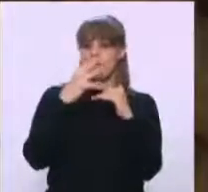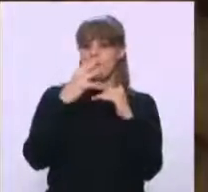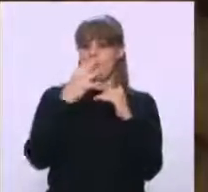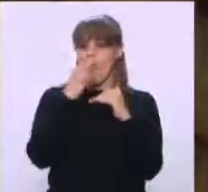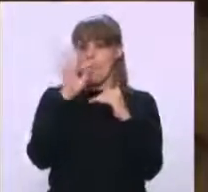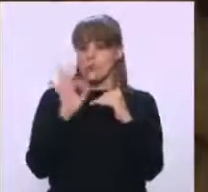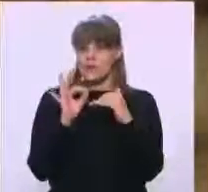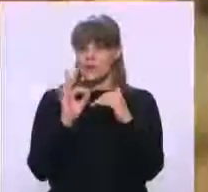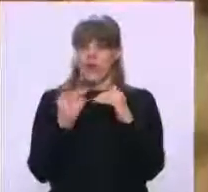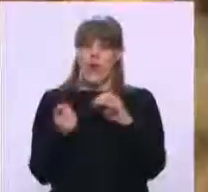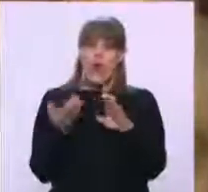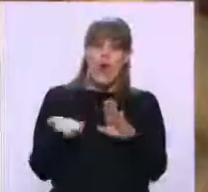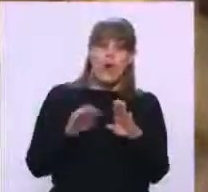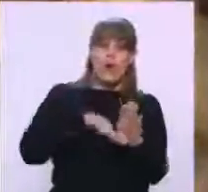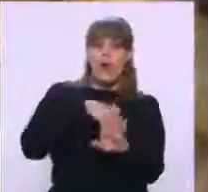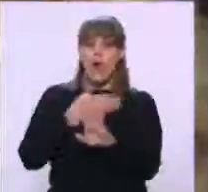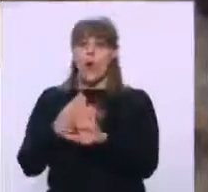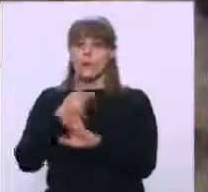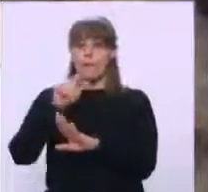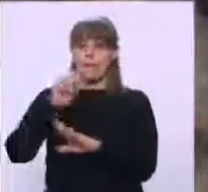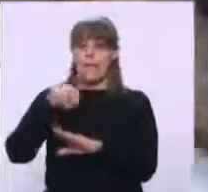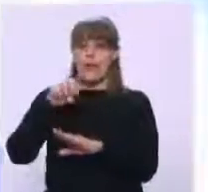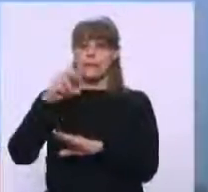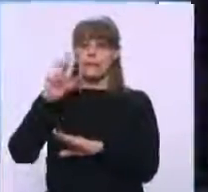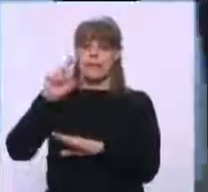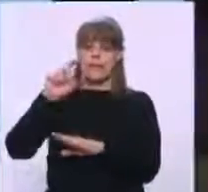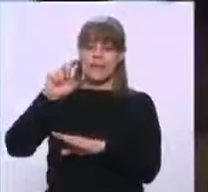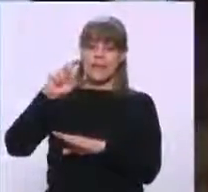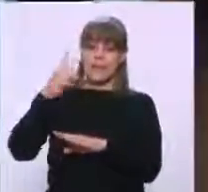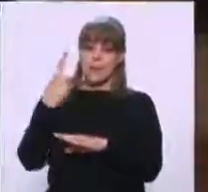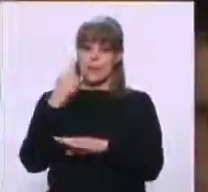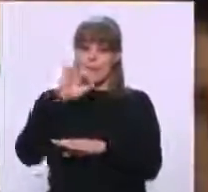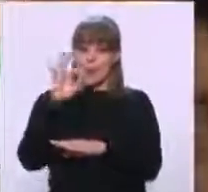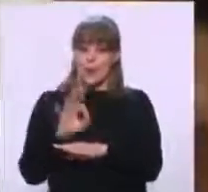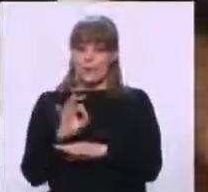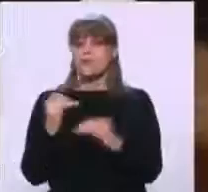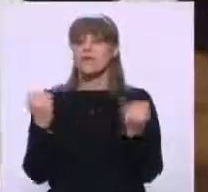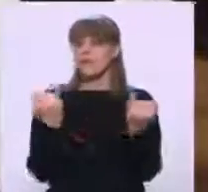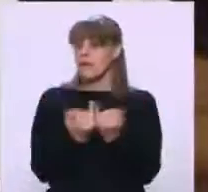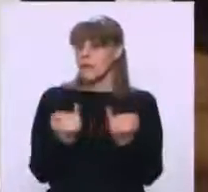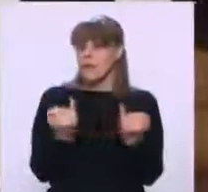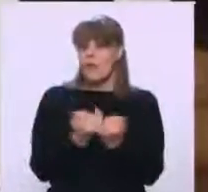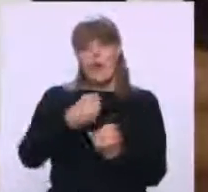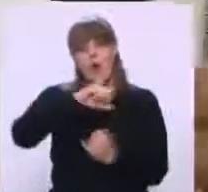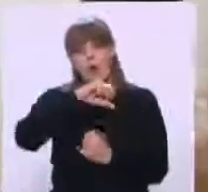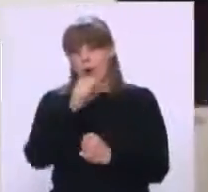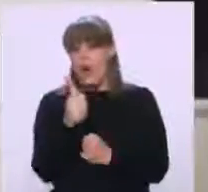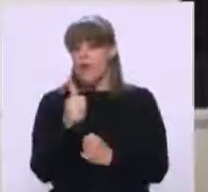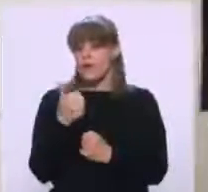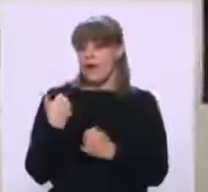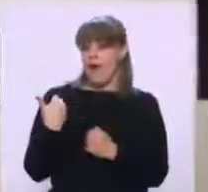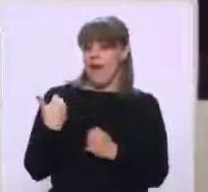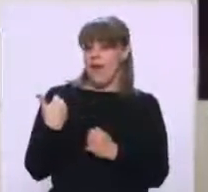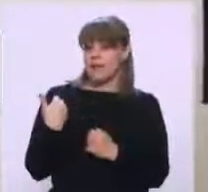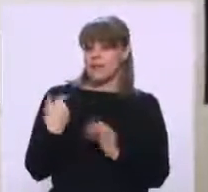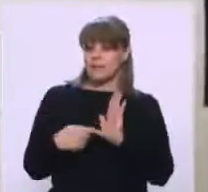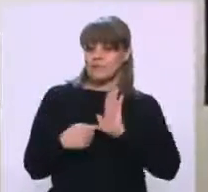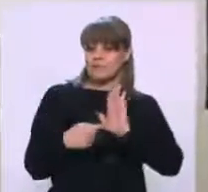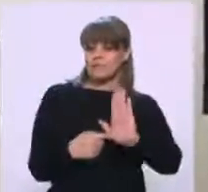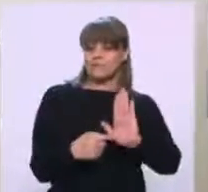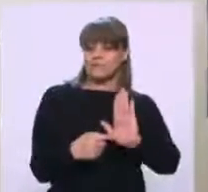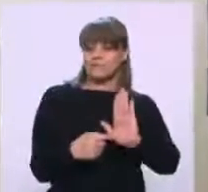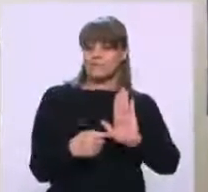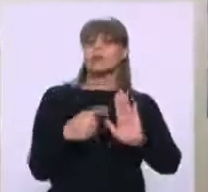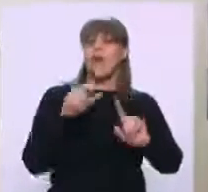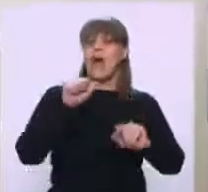31% de las preferencias sobre Acción Nacional. Mismo tema con las de Massive Caller, que se publicaron recientemente, en donde aparece